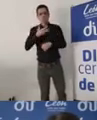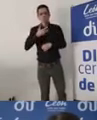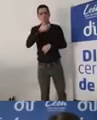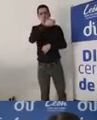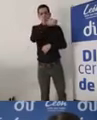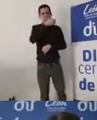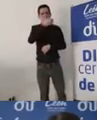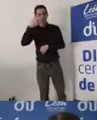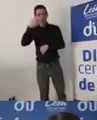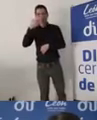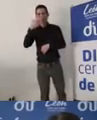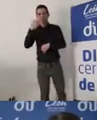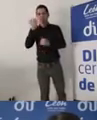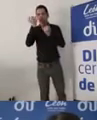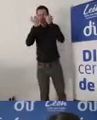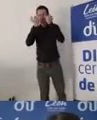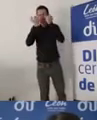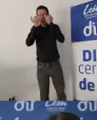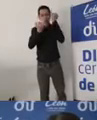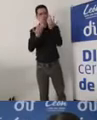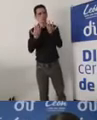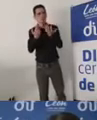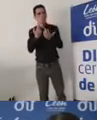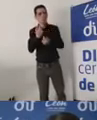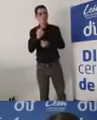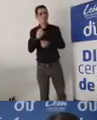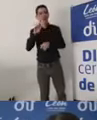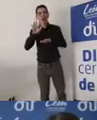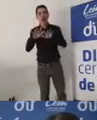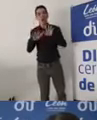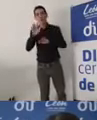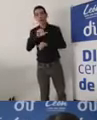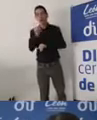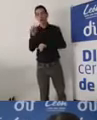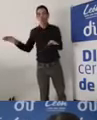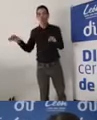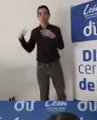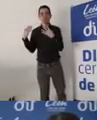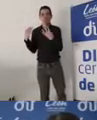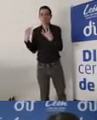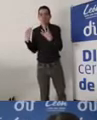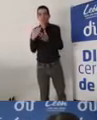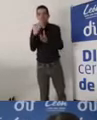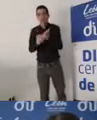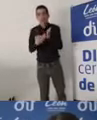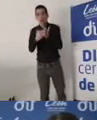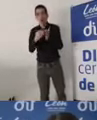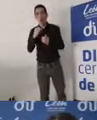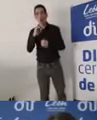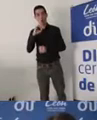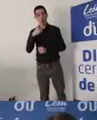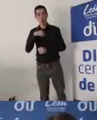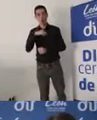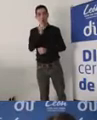en distintos lugares del país, pero que no nos conocemos, no nos reconocemos, duplicamos esfuerzos y qué pasaría si nos encontráramos